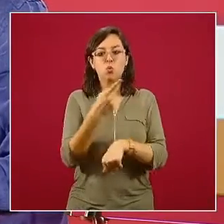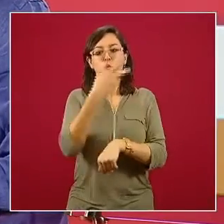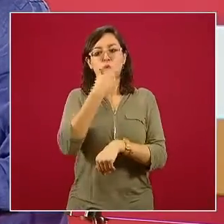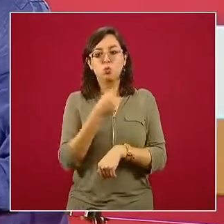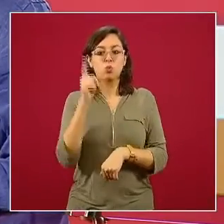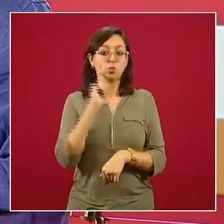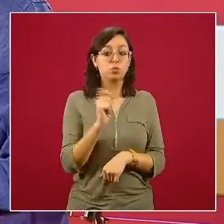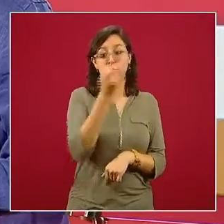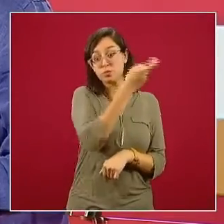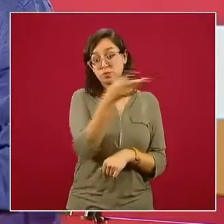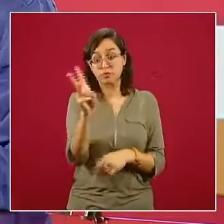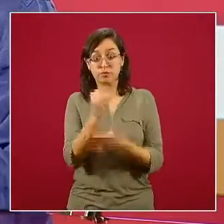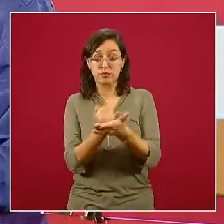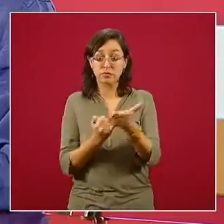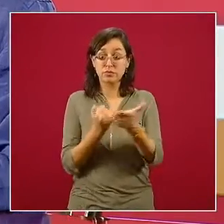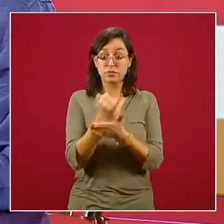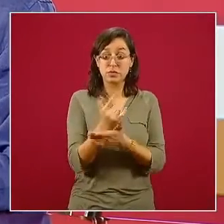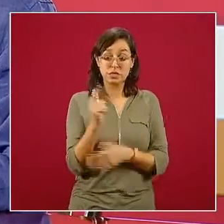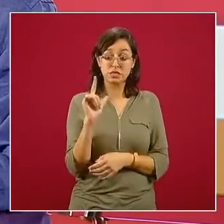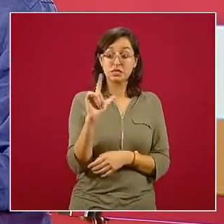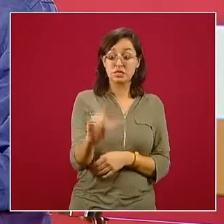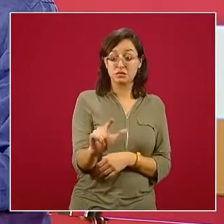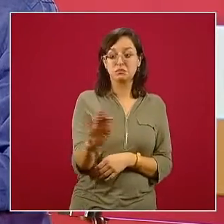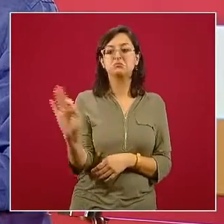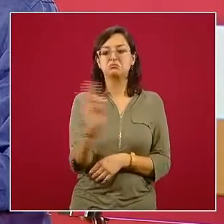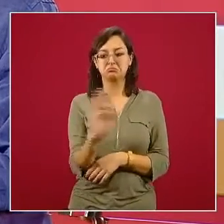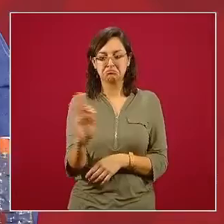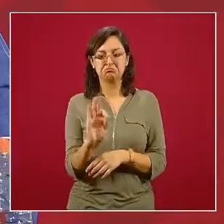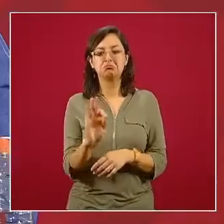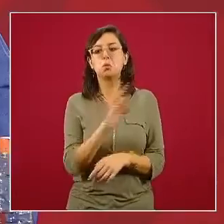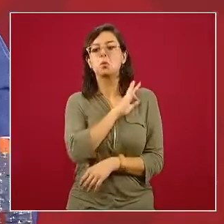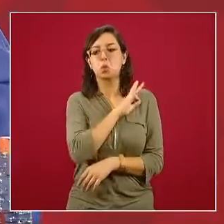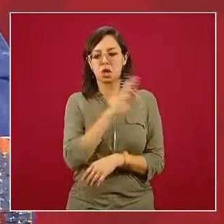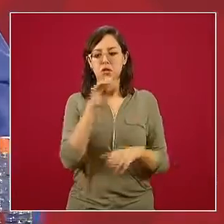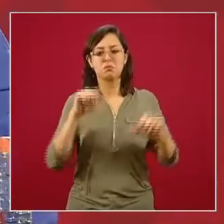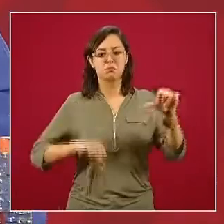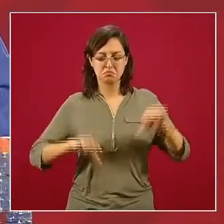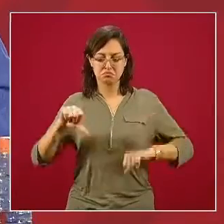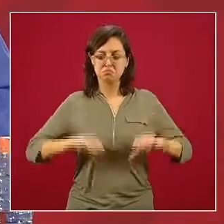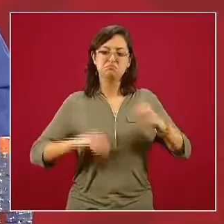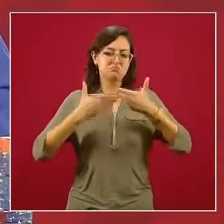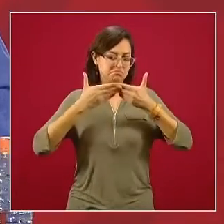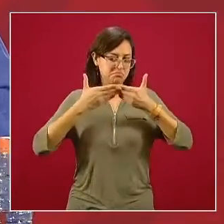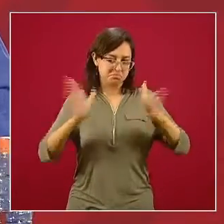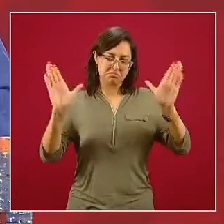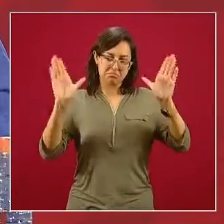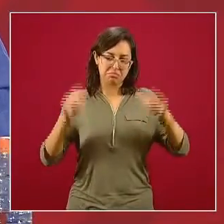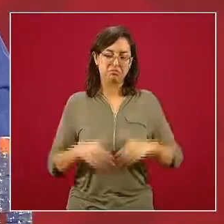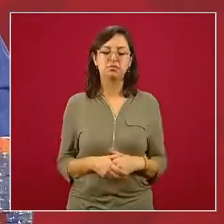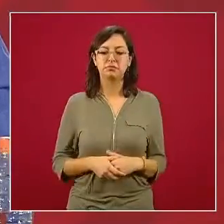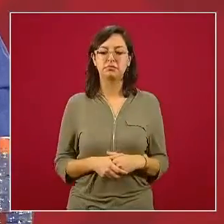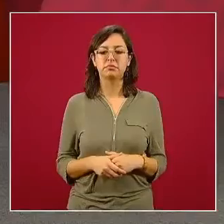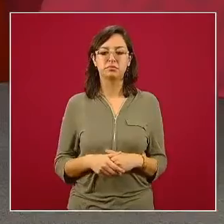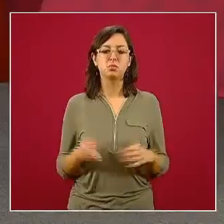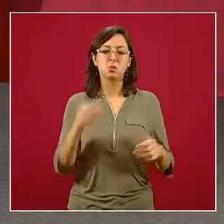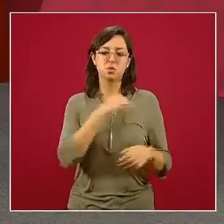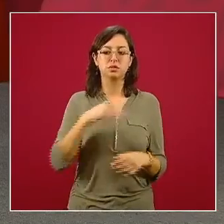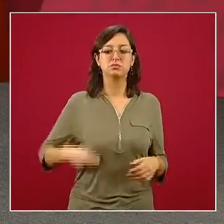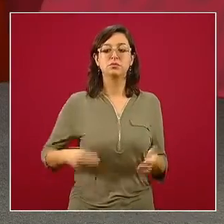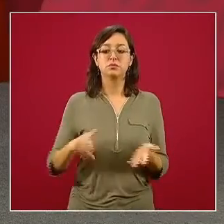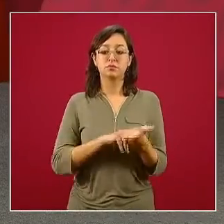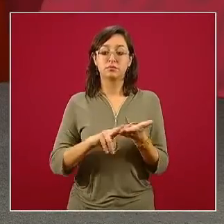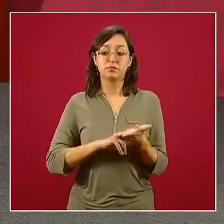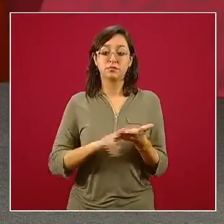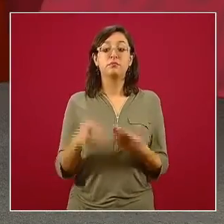ellos deciden, el lunes podrían empezar a operar los municipios correspondientes, los que están en verde. Pero